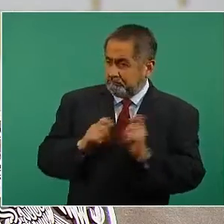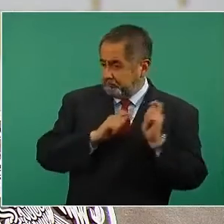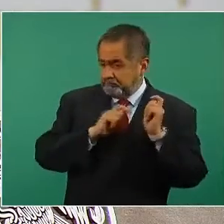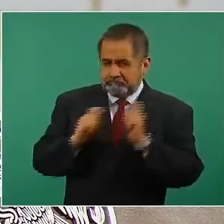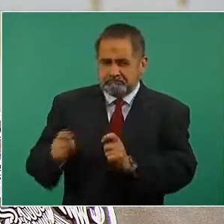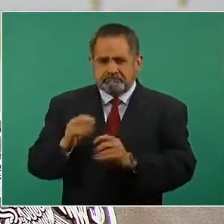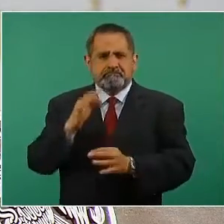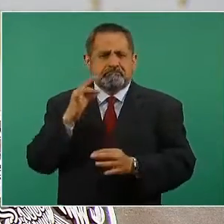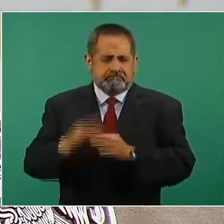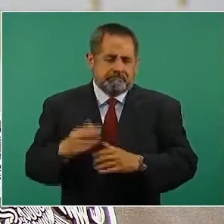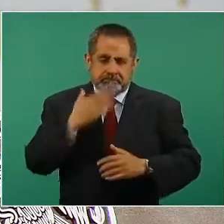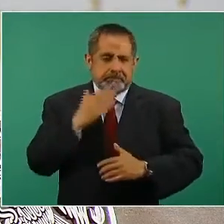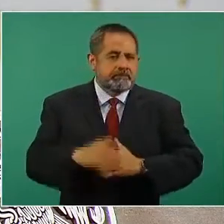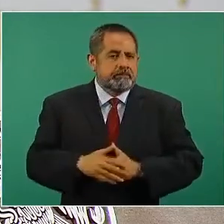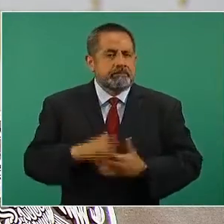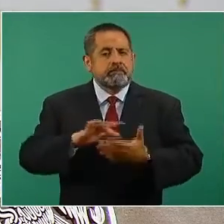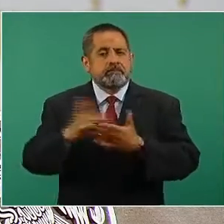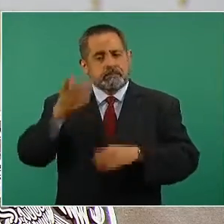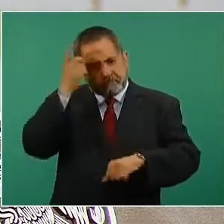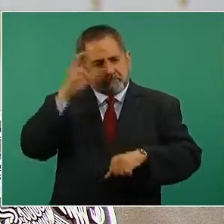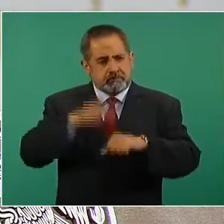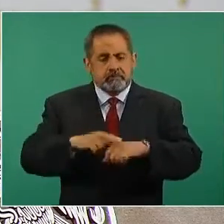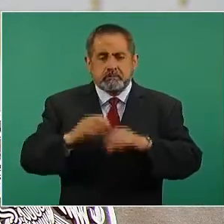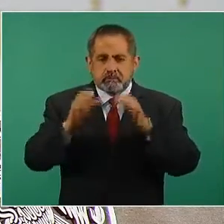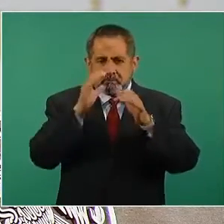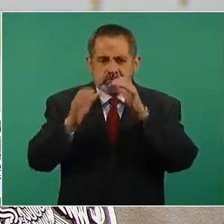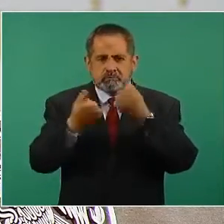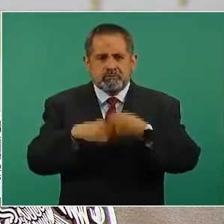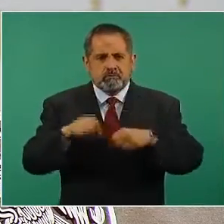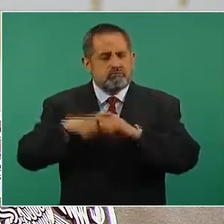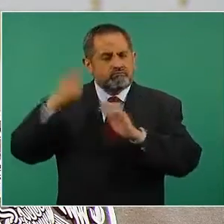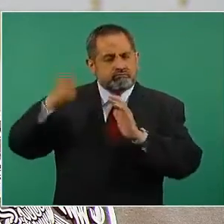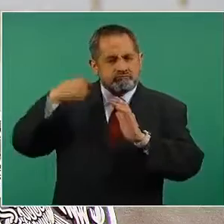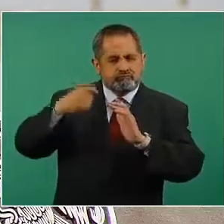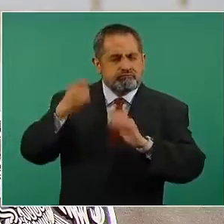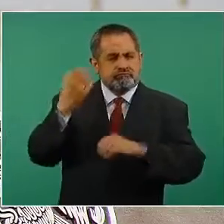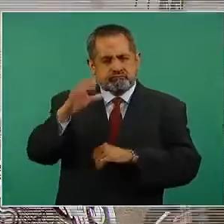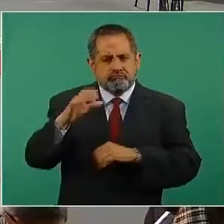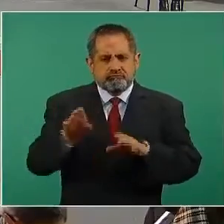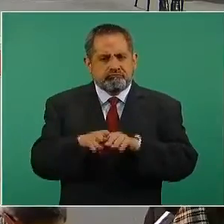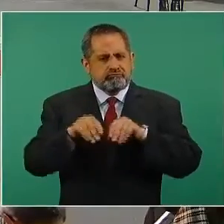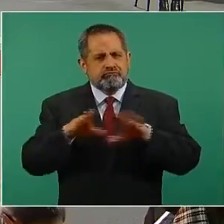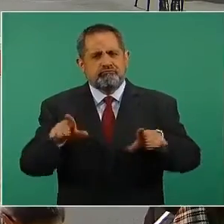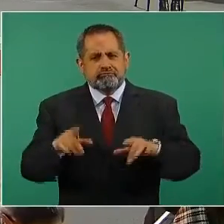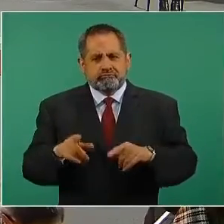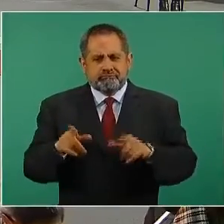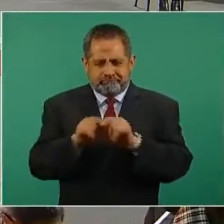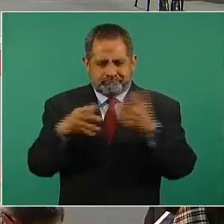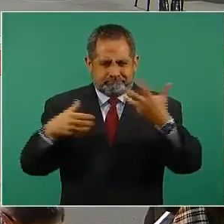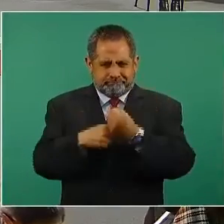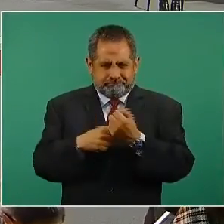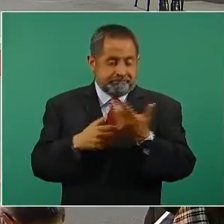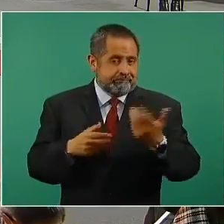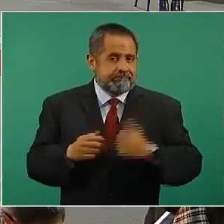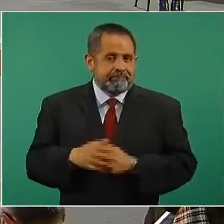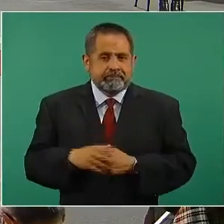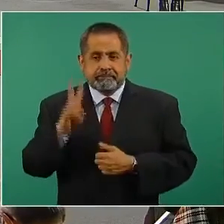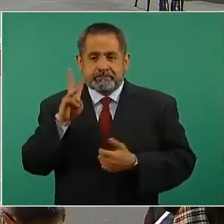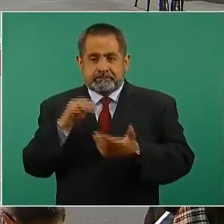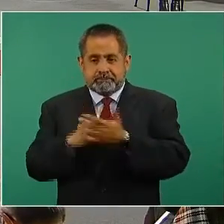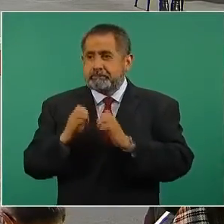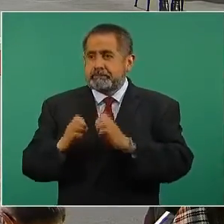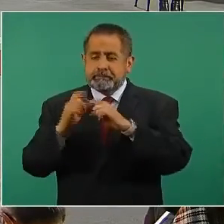restaurado. Gracias a la Dirección de Comunicación Social que nos ayudó a hacer un video. El trabajo de síntesis es difícil en 3,000 inmuebles,